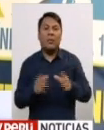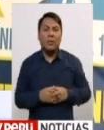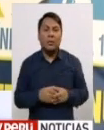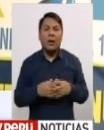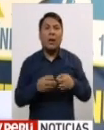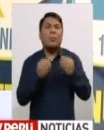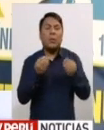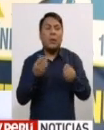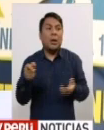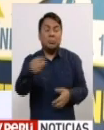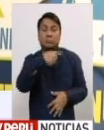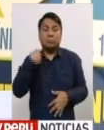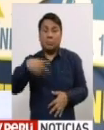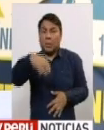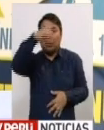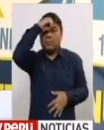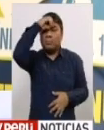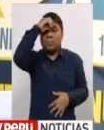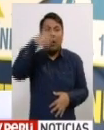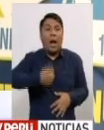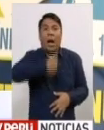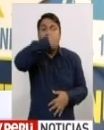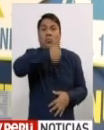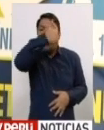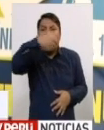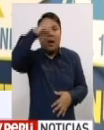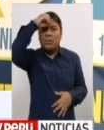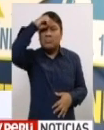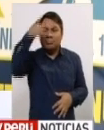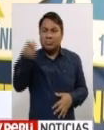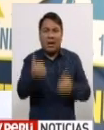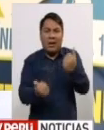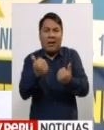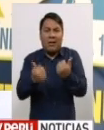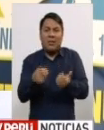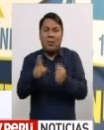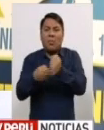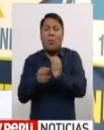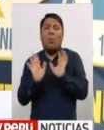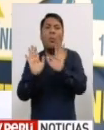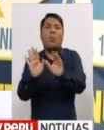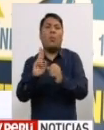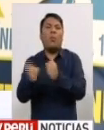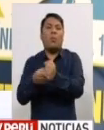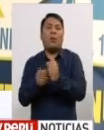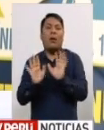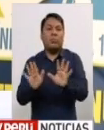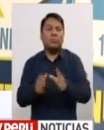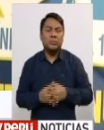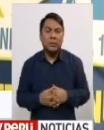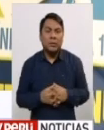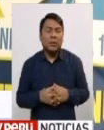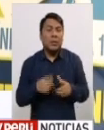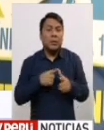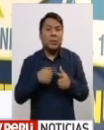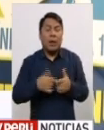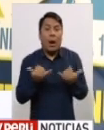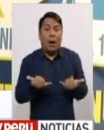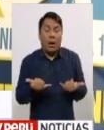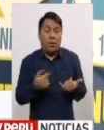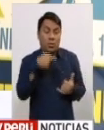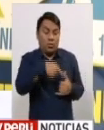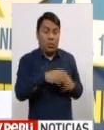en conocimiento de las autoridades en estos lugares. La inspectoría